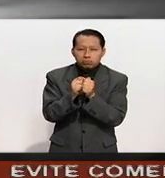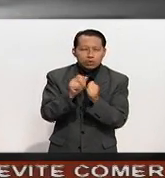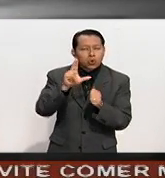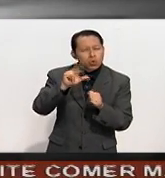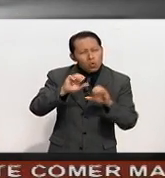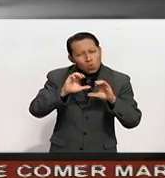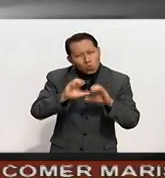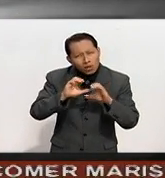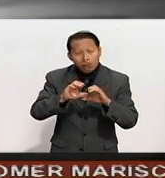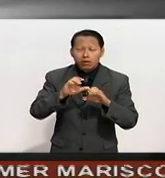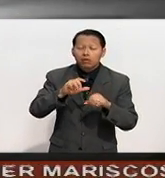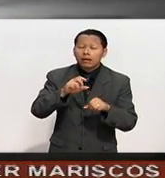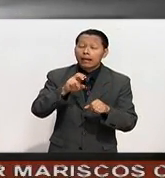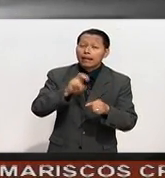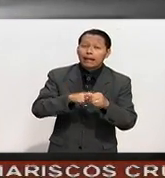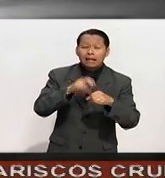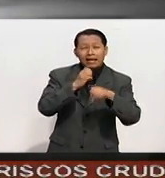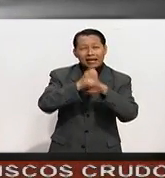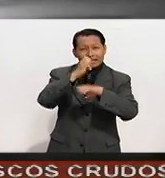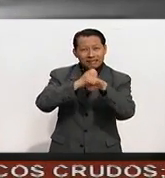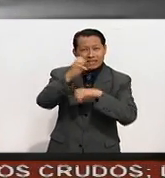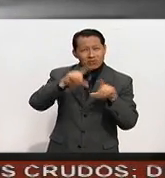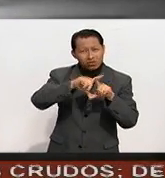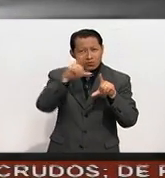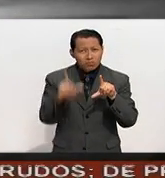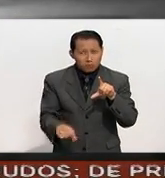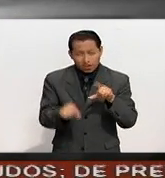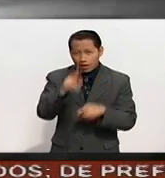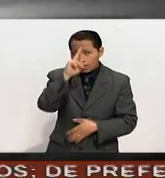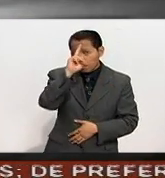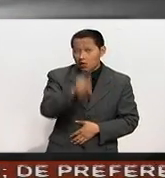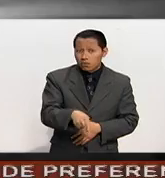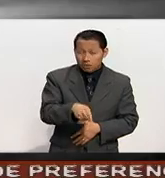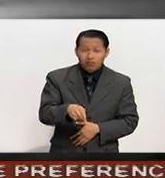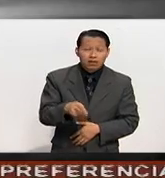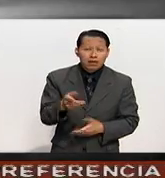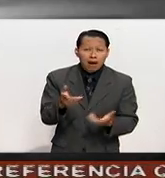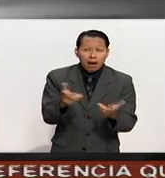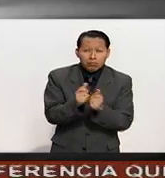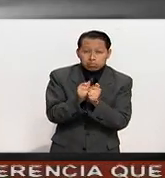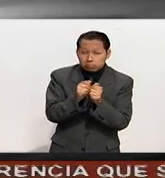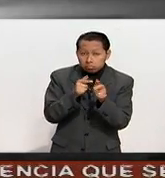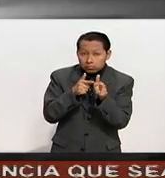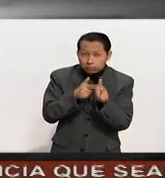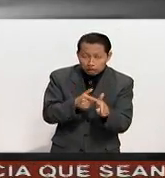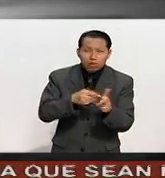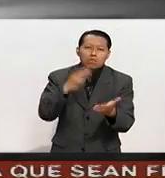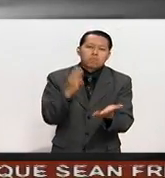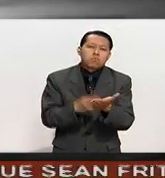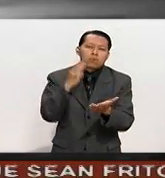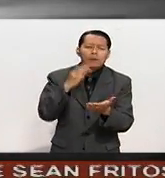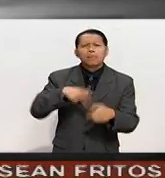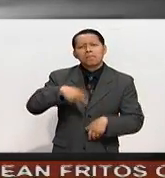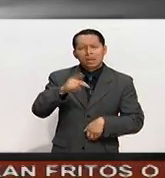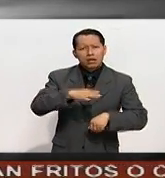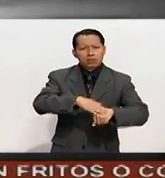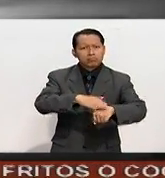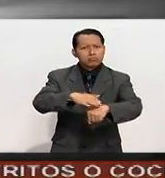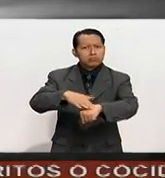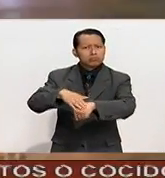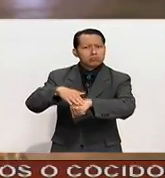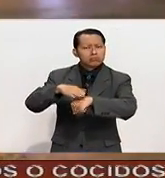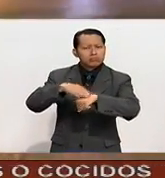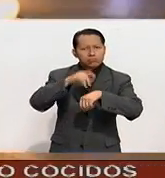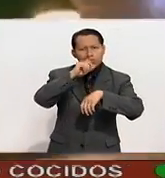se ha prohibido hacer esto y te hace acreedor a una infracción, pero ahora lo que tenemos que hacer es crear conciencias. Entonces, desde